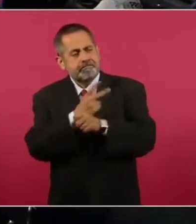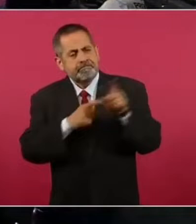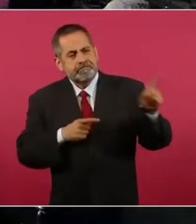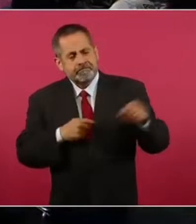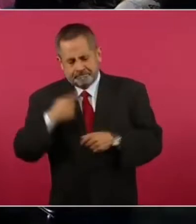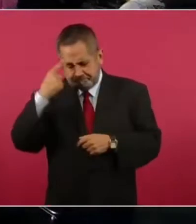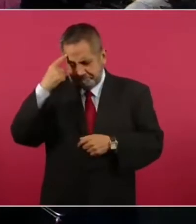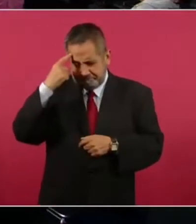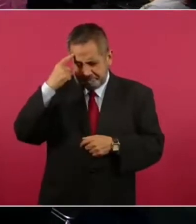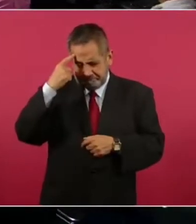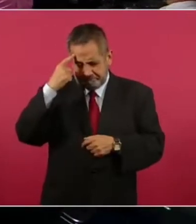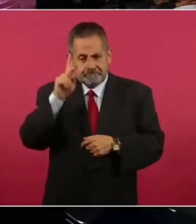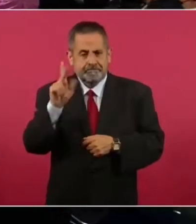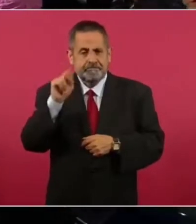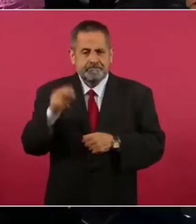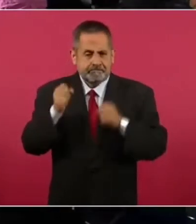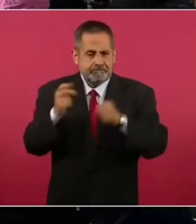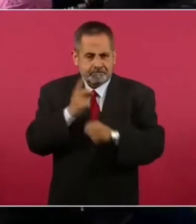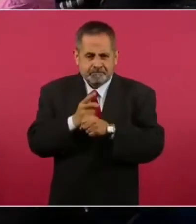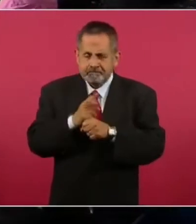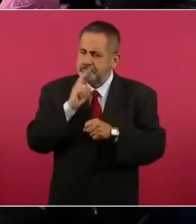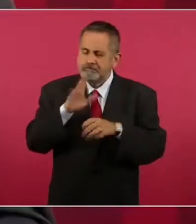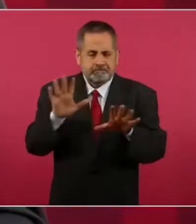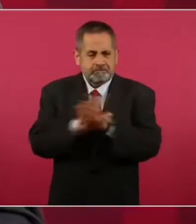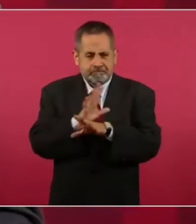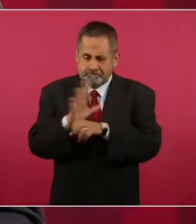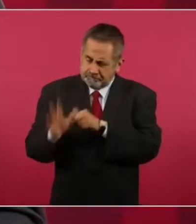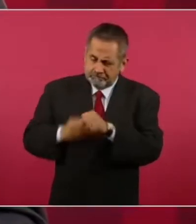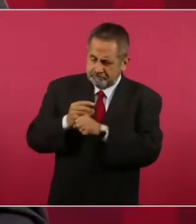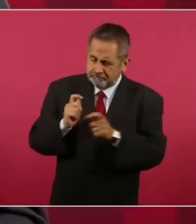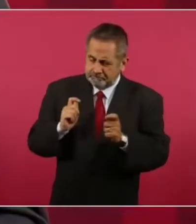estrategia de seguridad, presidente. No, al contrario.